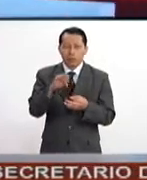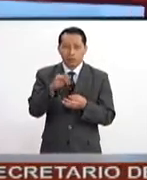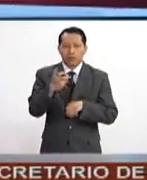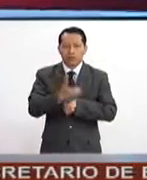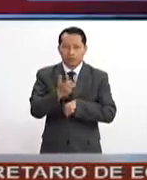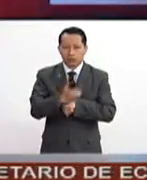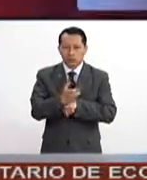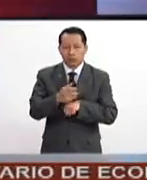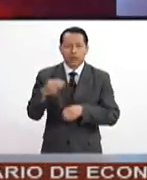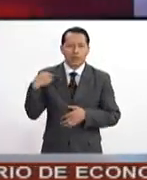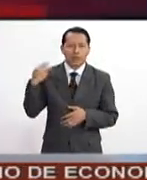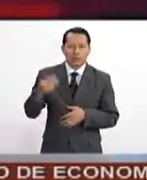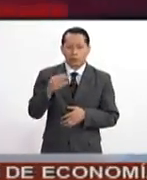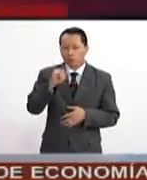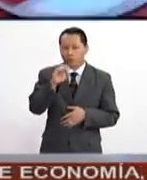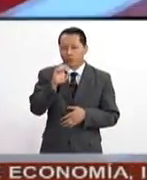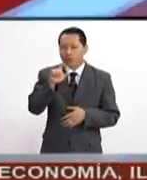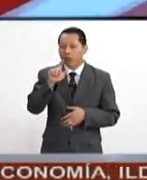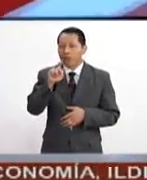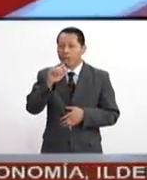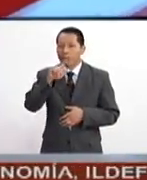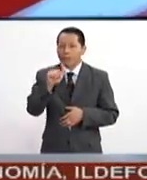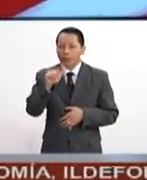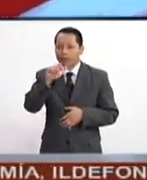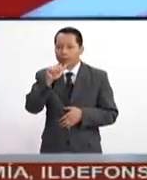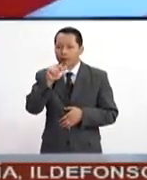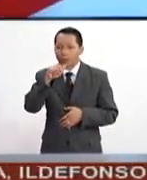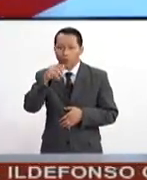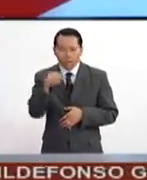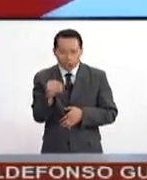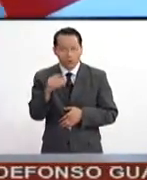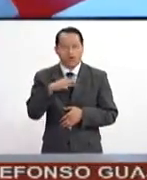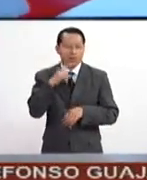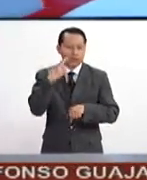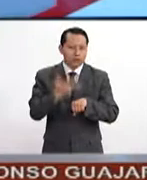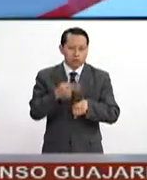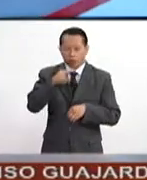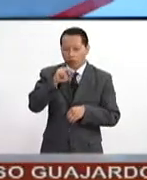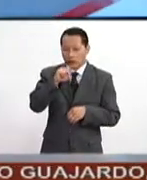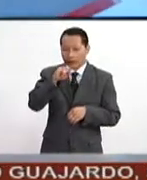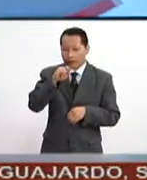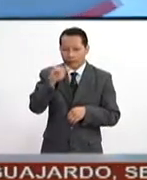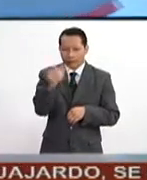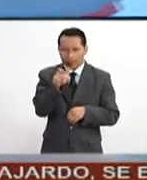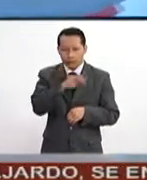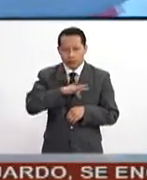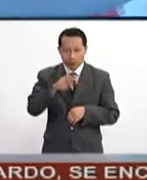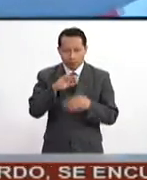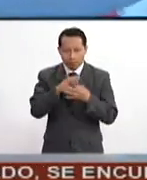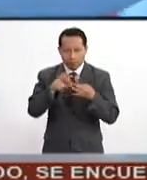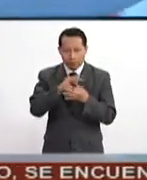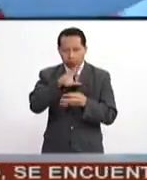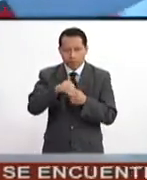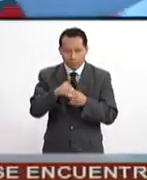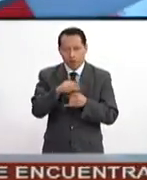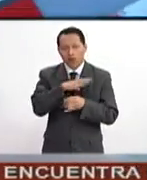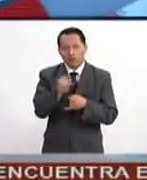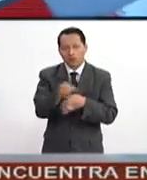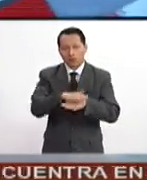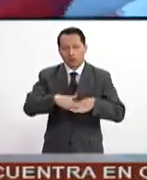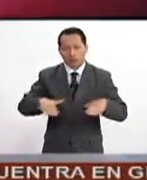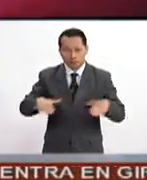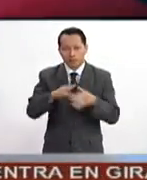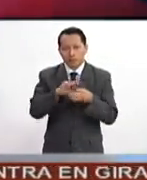allá a Washington, con José López Zamorano, él es corresponsal de Notimex, para que nos tenga precisamente la última información al respecto,